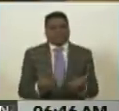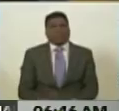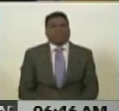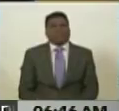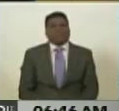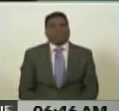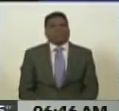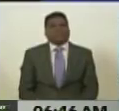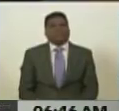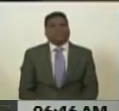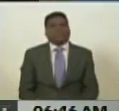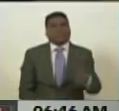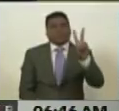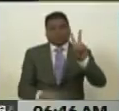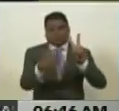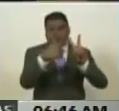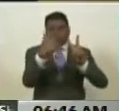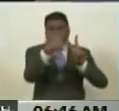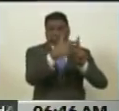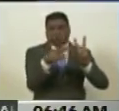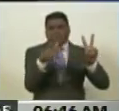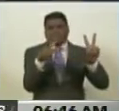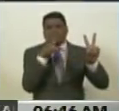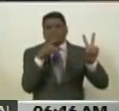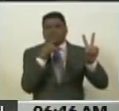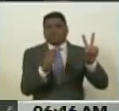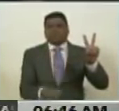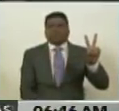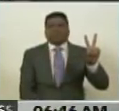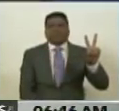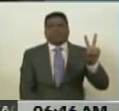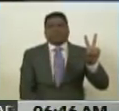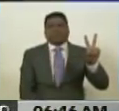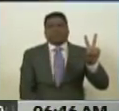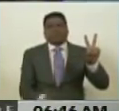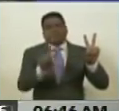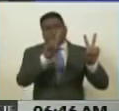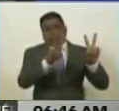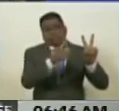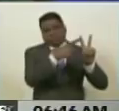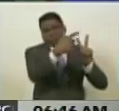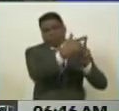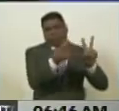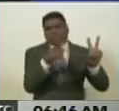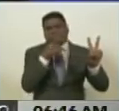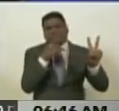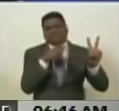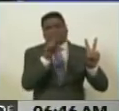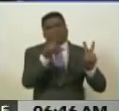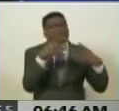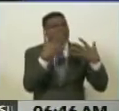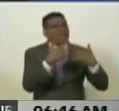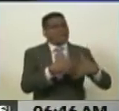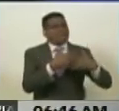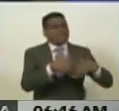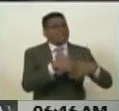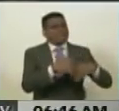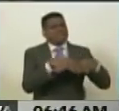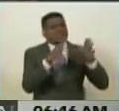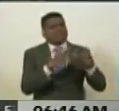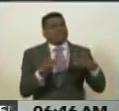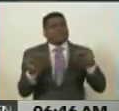portales y nos gustaría hacerle dos preguntas al principio y lo vamos a hacer separado. Nos gustaría su interacción al respecto. Comenzamos con la parte industrial. Yousted hablaba de FD Cámaras, decía nuestro